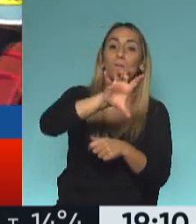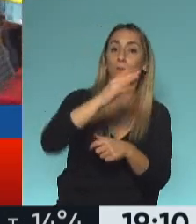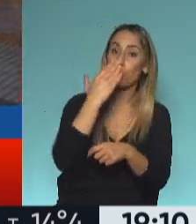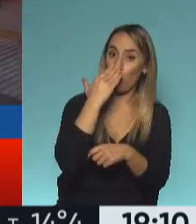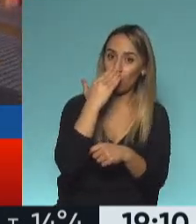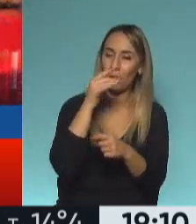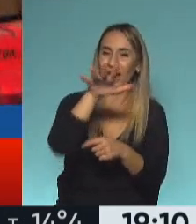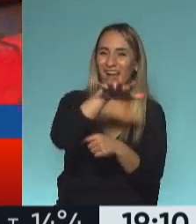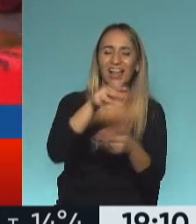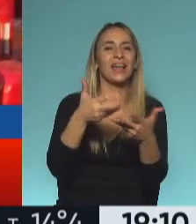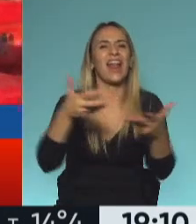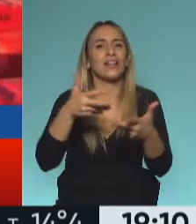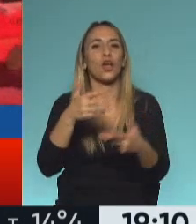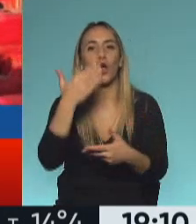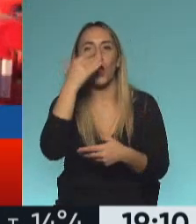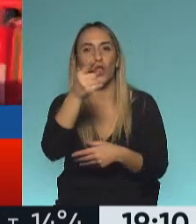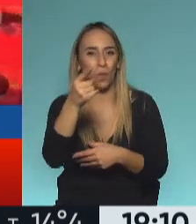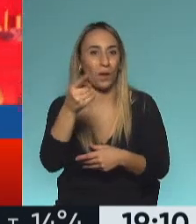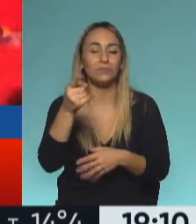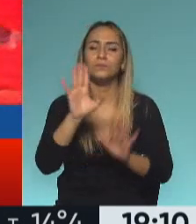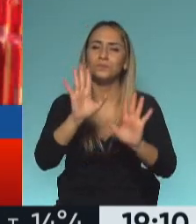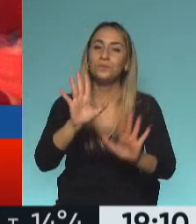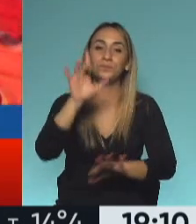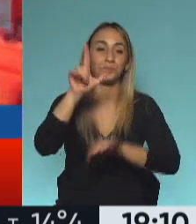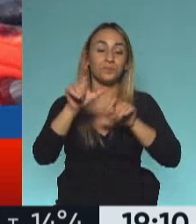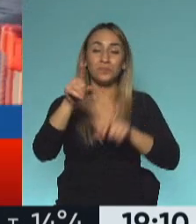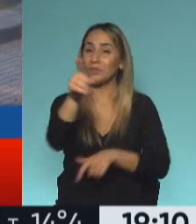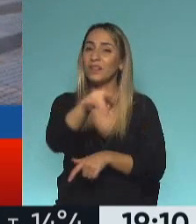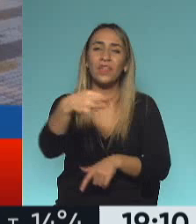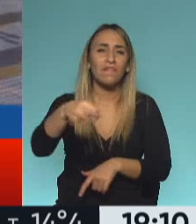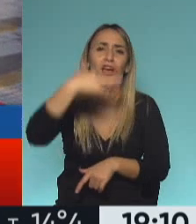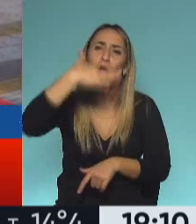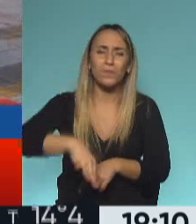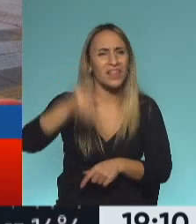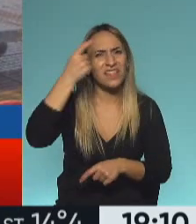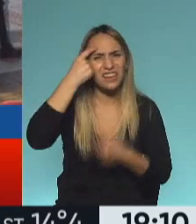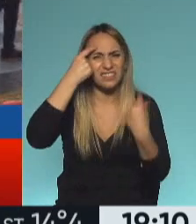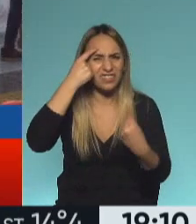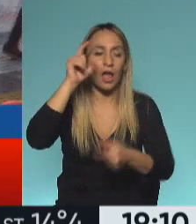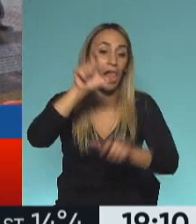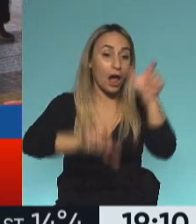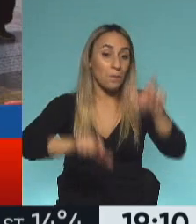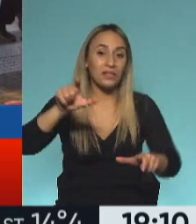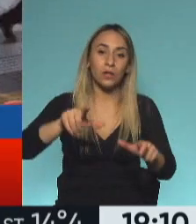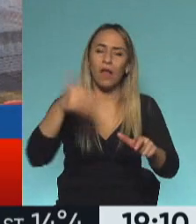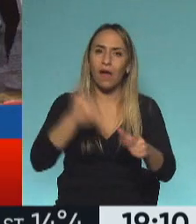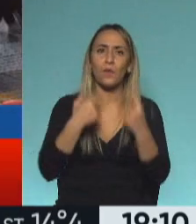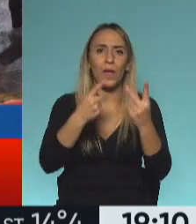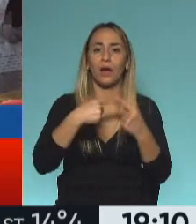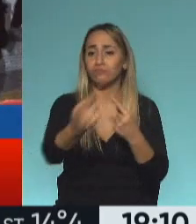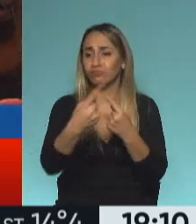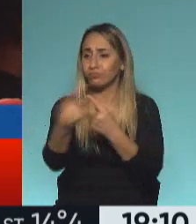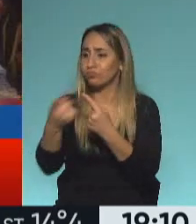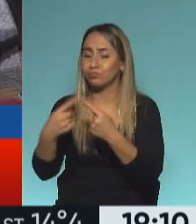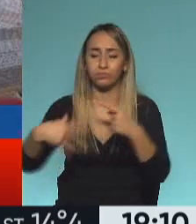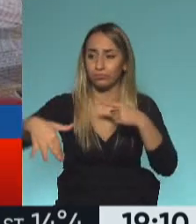El que no entienda ese concepto de que el ser humano se mueve de un lado hacia el otro, no va a entender el comportamiento de esta